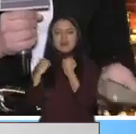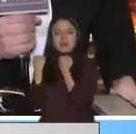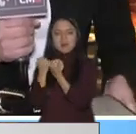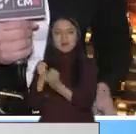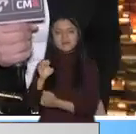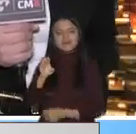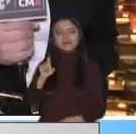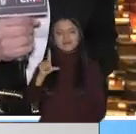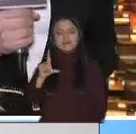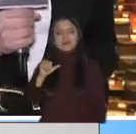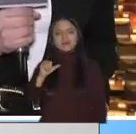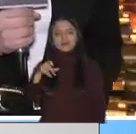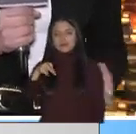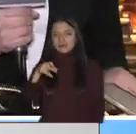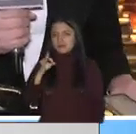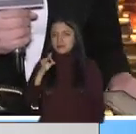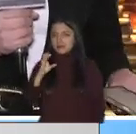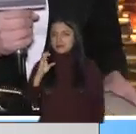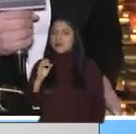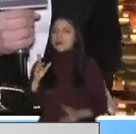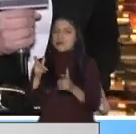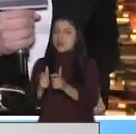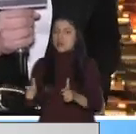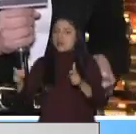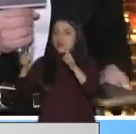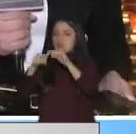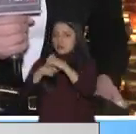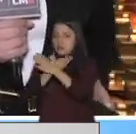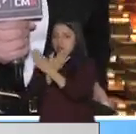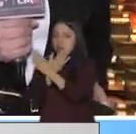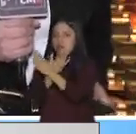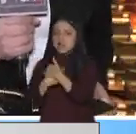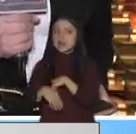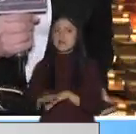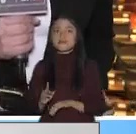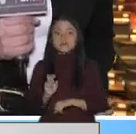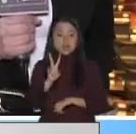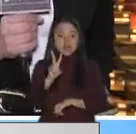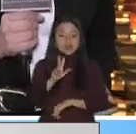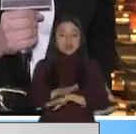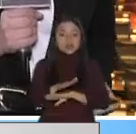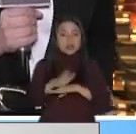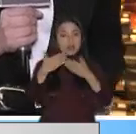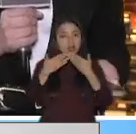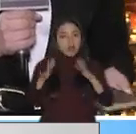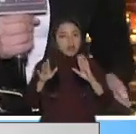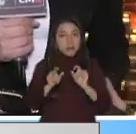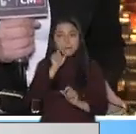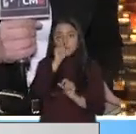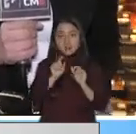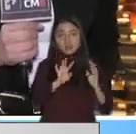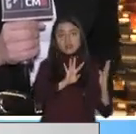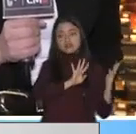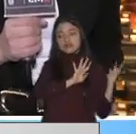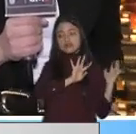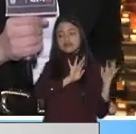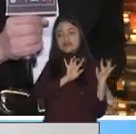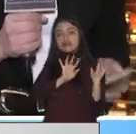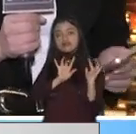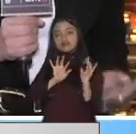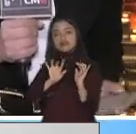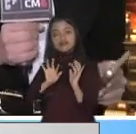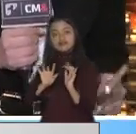para instalar esta cámara ardiente que estará dispuesta para el público a partir de las 2 de la tarde para que los ciudadanos acá en la capital